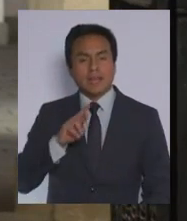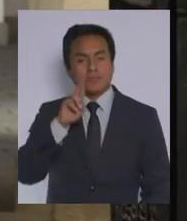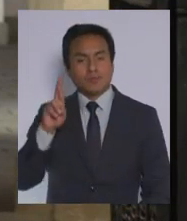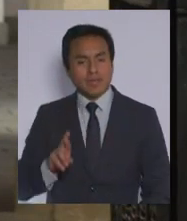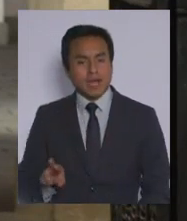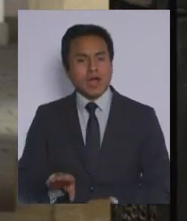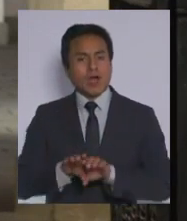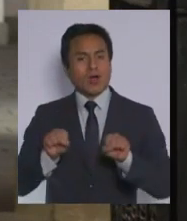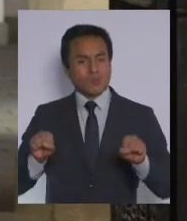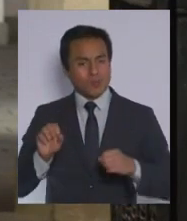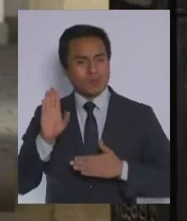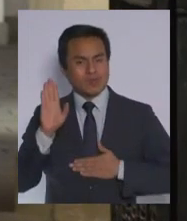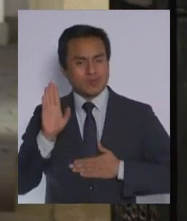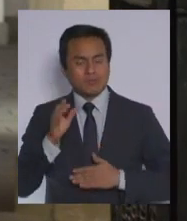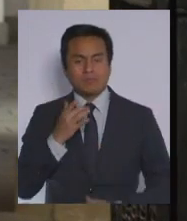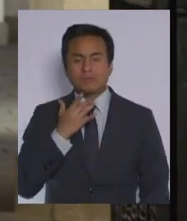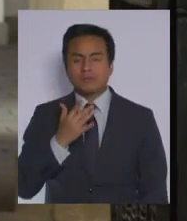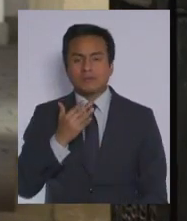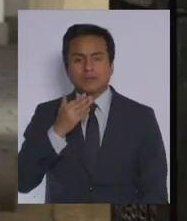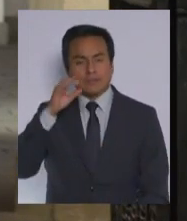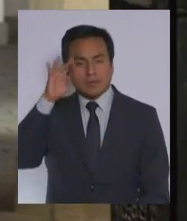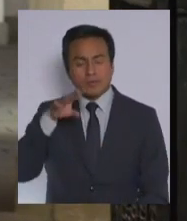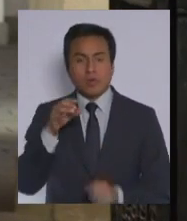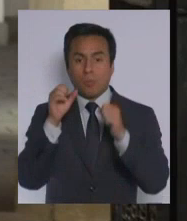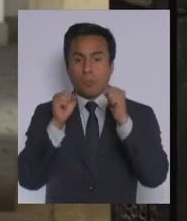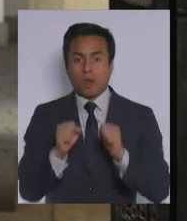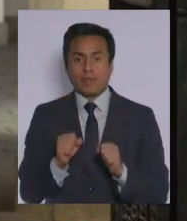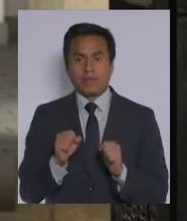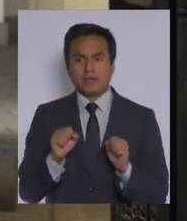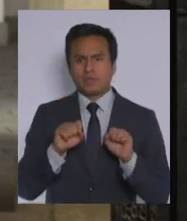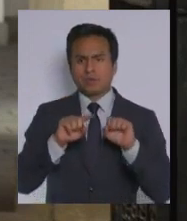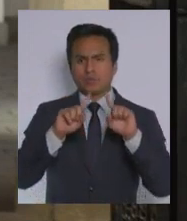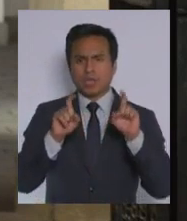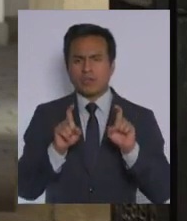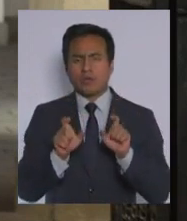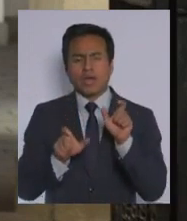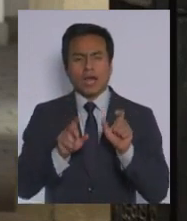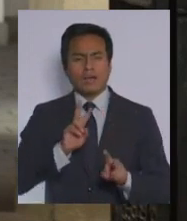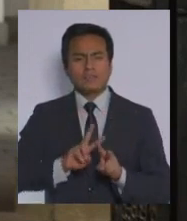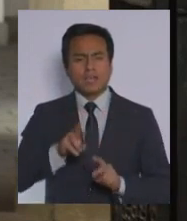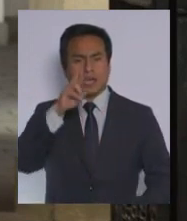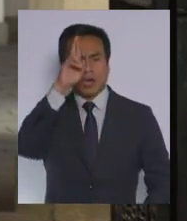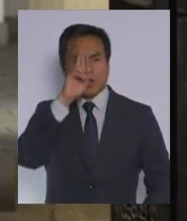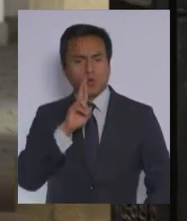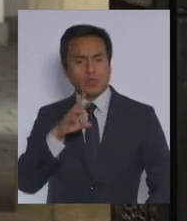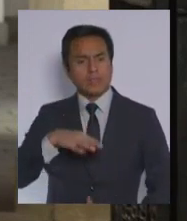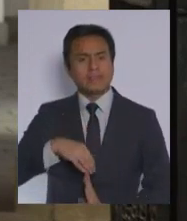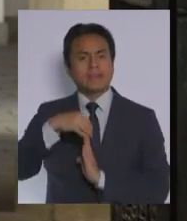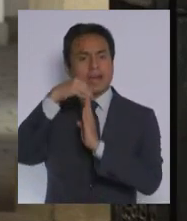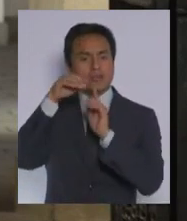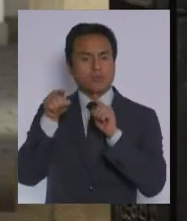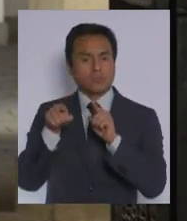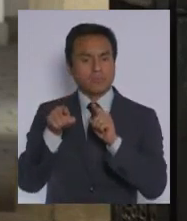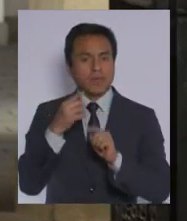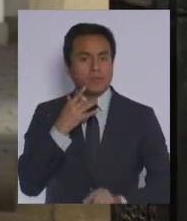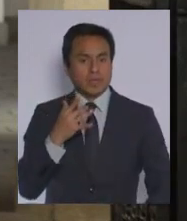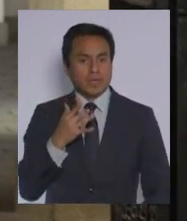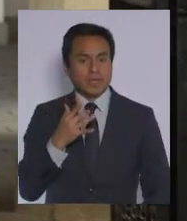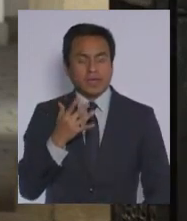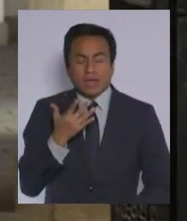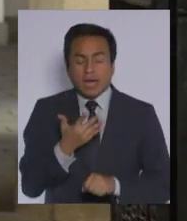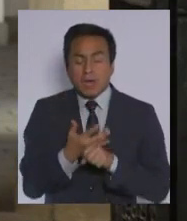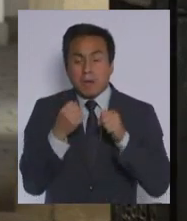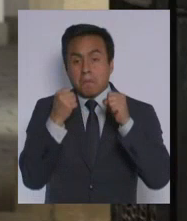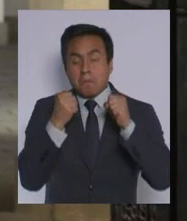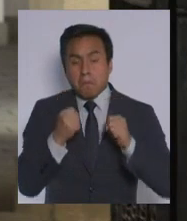que incluso sabiendo que pudiera ser cuestionado el ejercer su rol de liderazgo porque existía